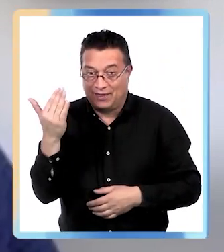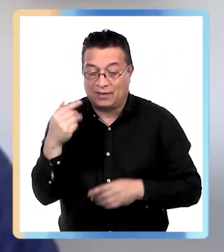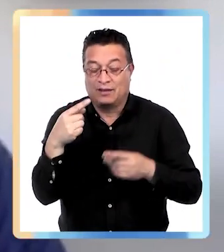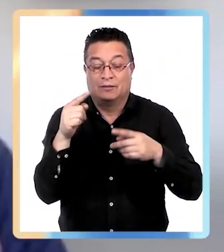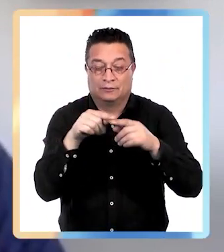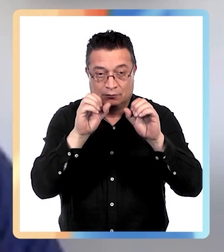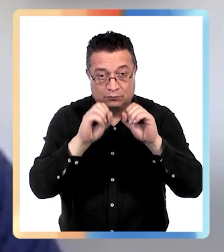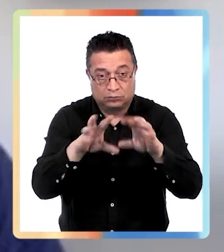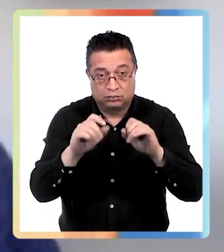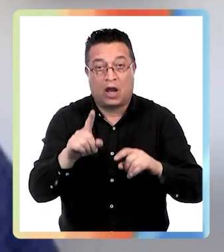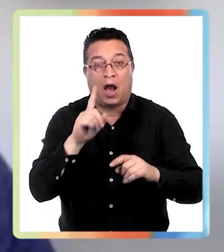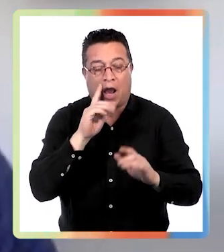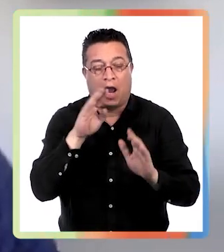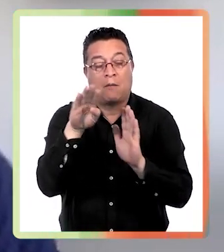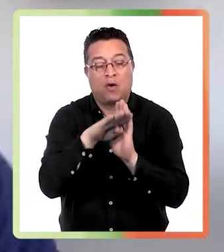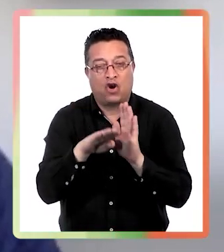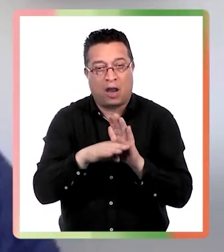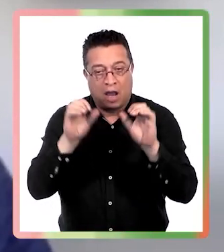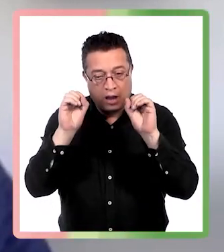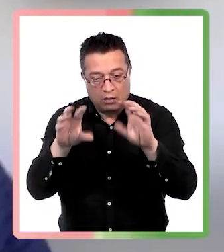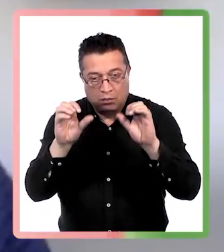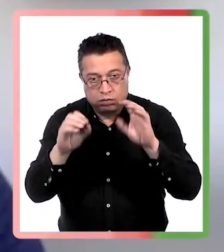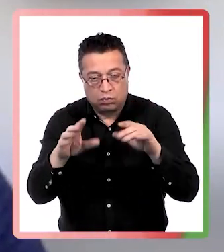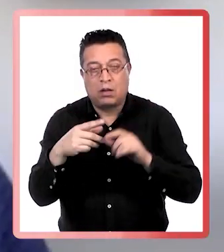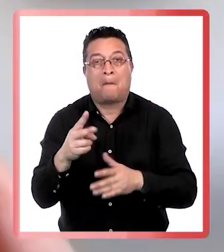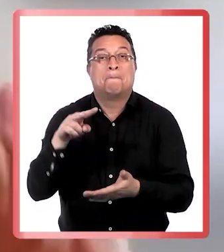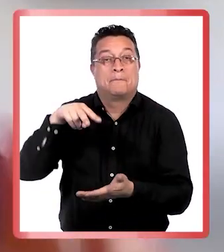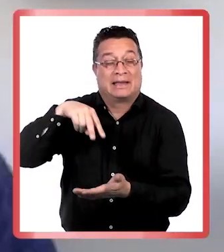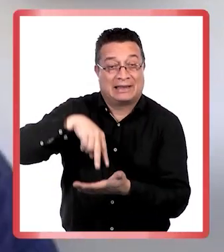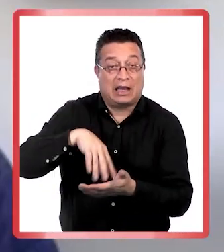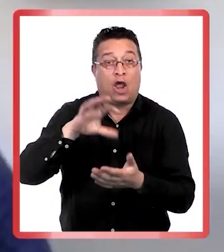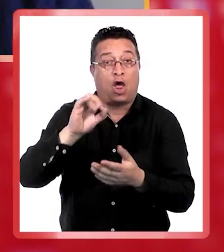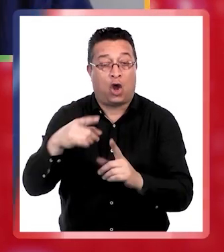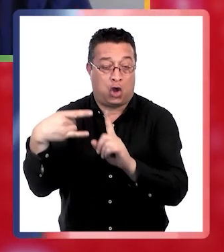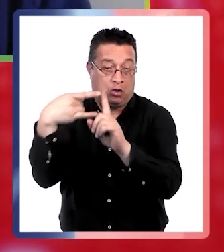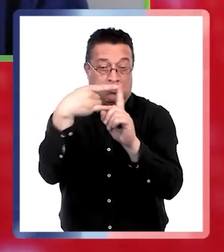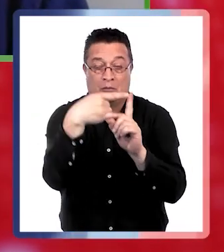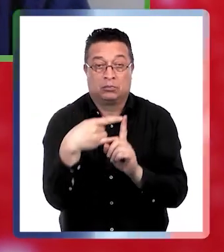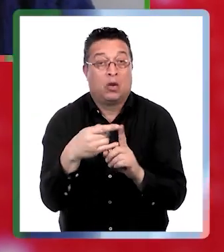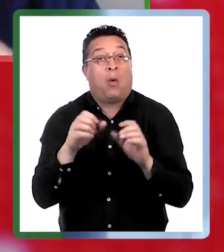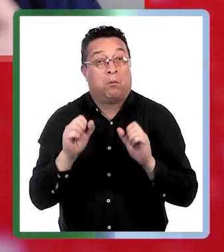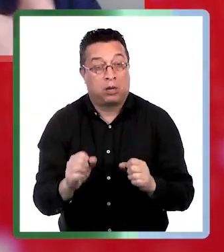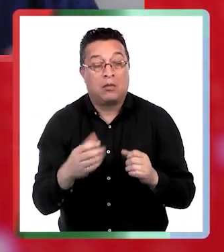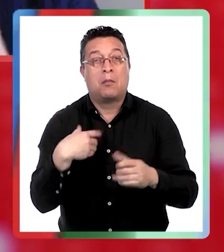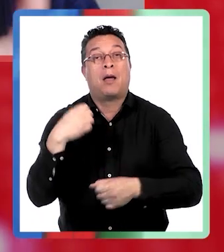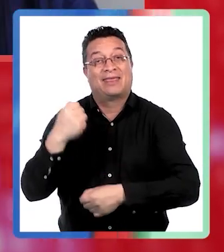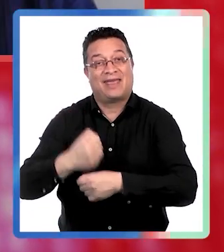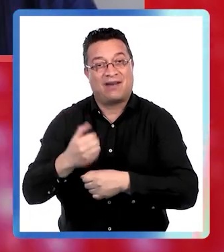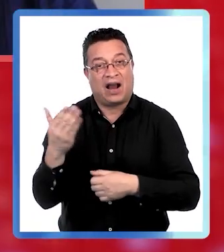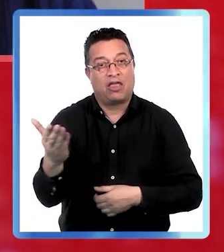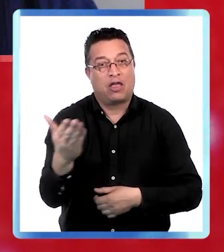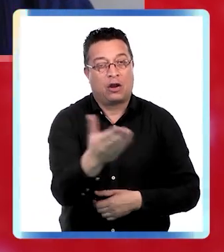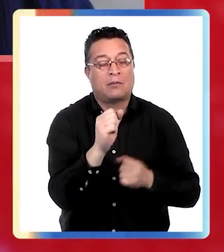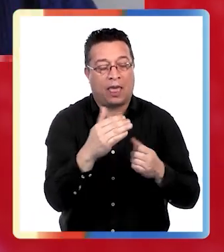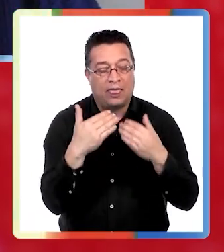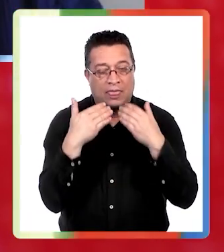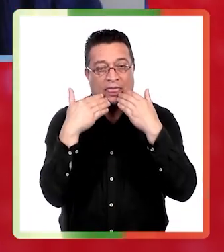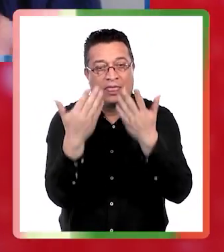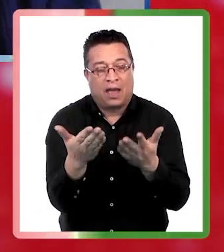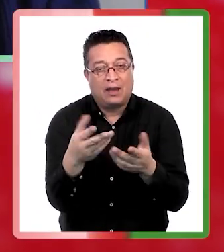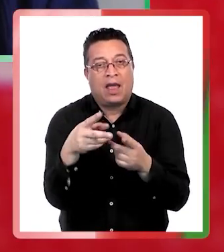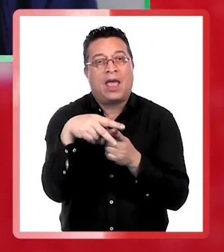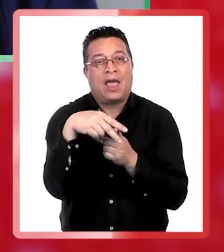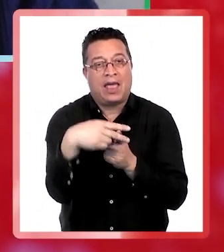¿no? Capacitar y tener programas de formación, ya sea presencial o virtual, para sus trabajadores, para